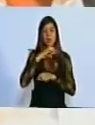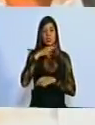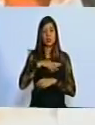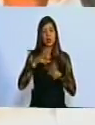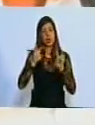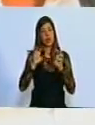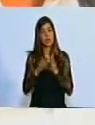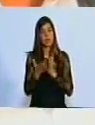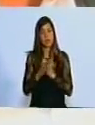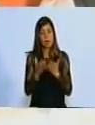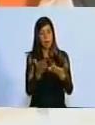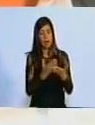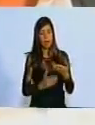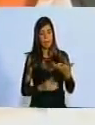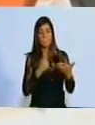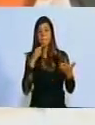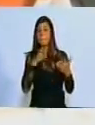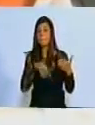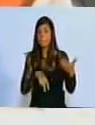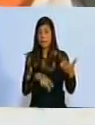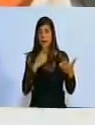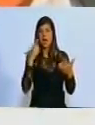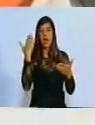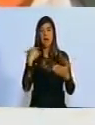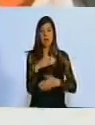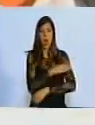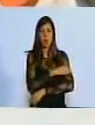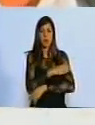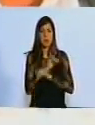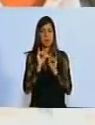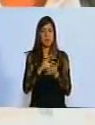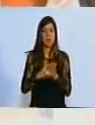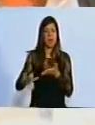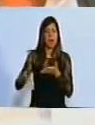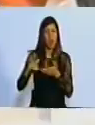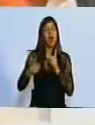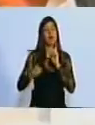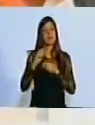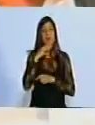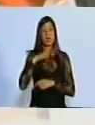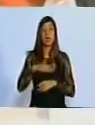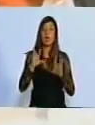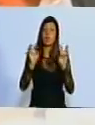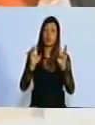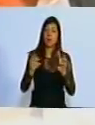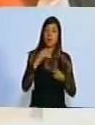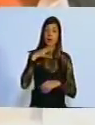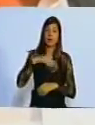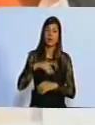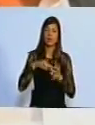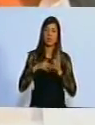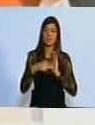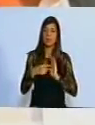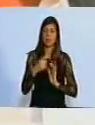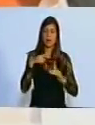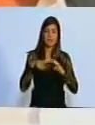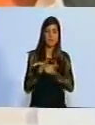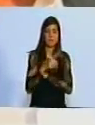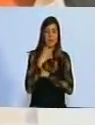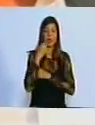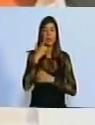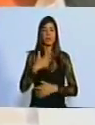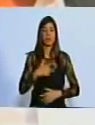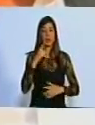ya revisados y con datos obviados por la historiografía tradicional. Esas nuevas historias tienen además la profundidad del